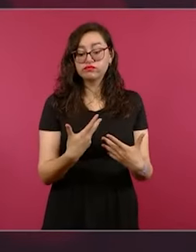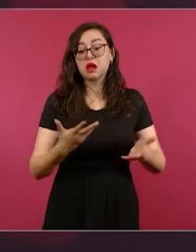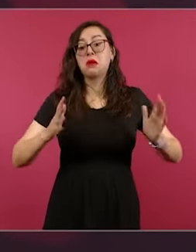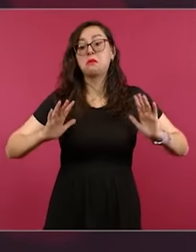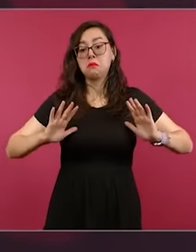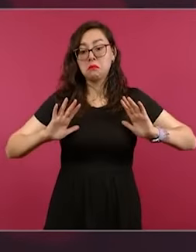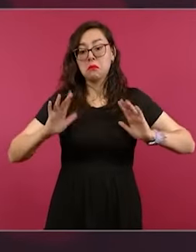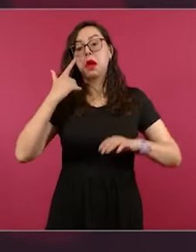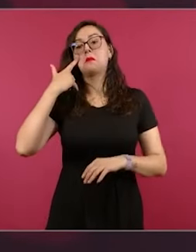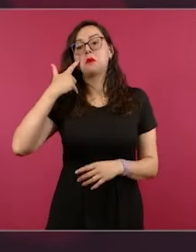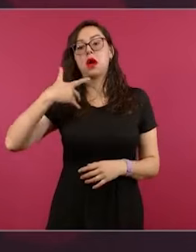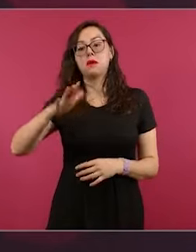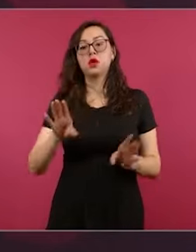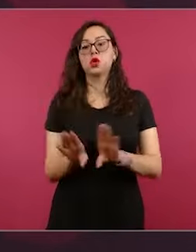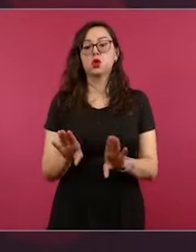y